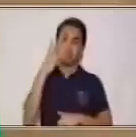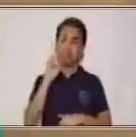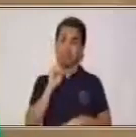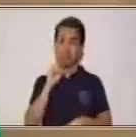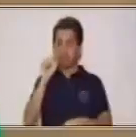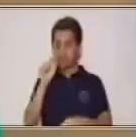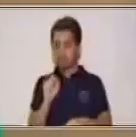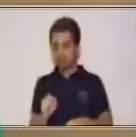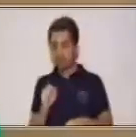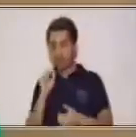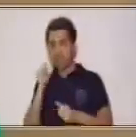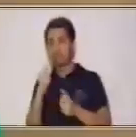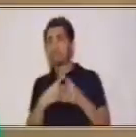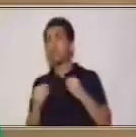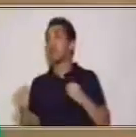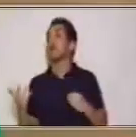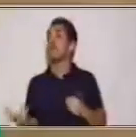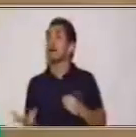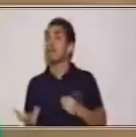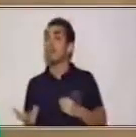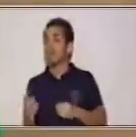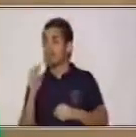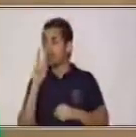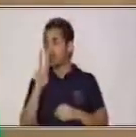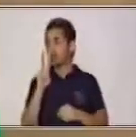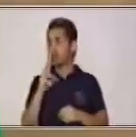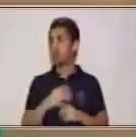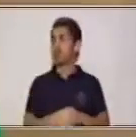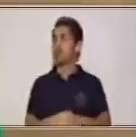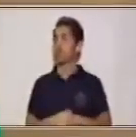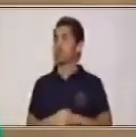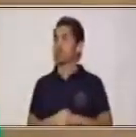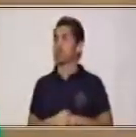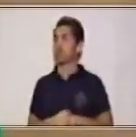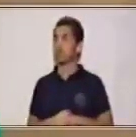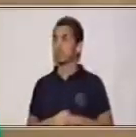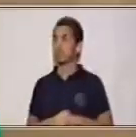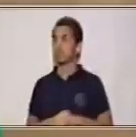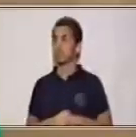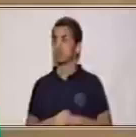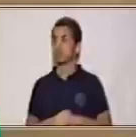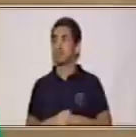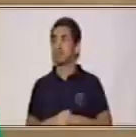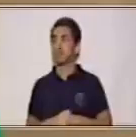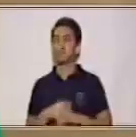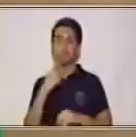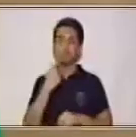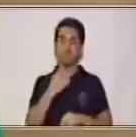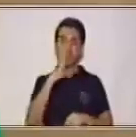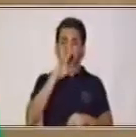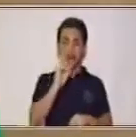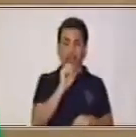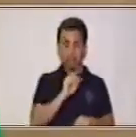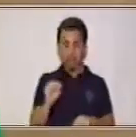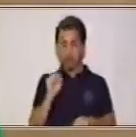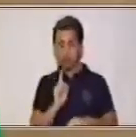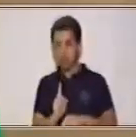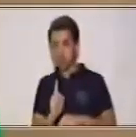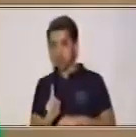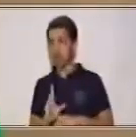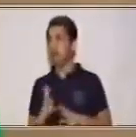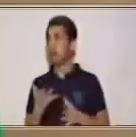15 nos va a dar 2. Ahora acá, 40 dividido 1 nos